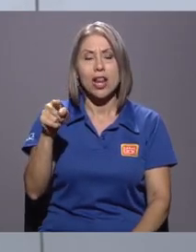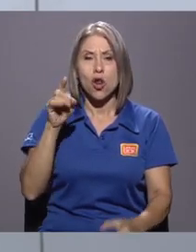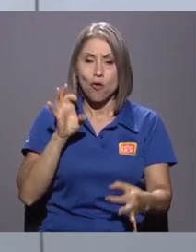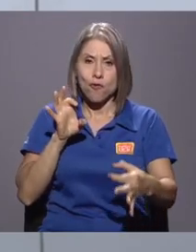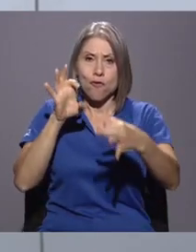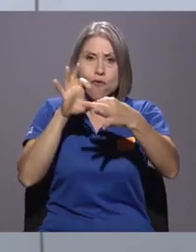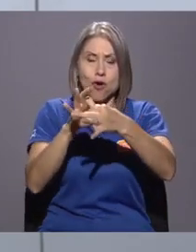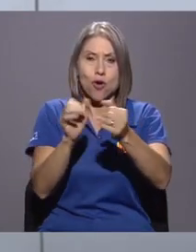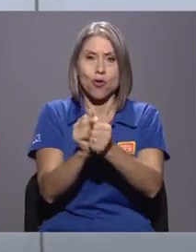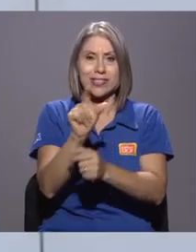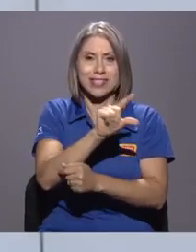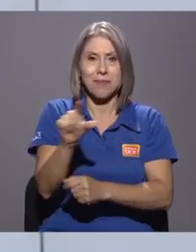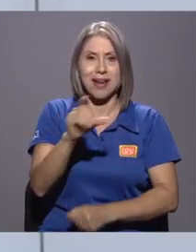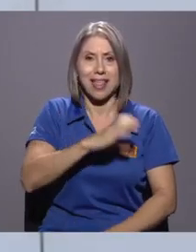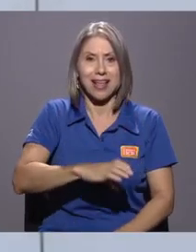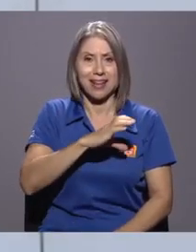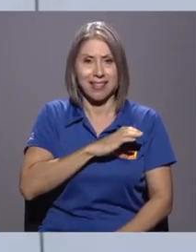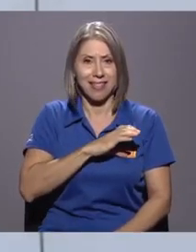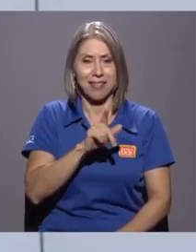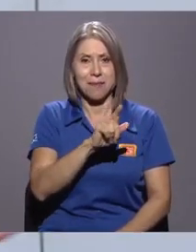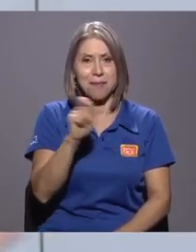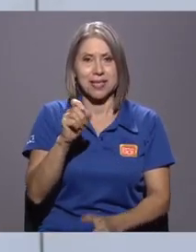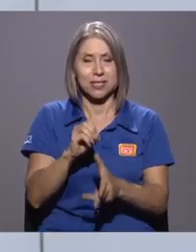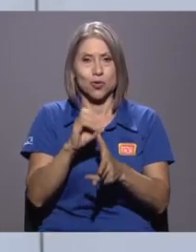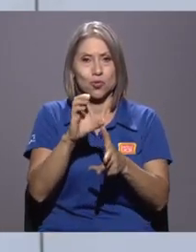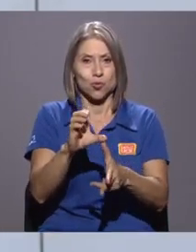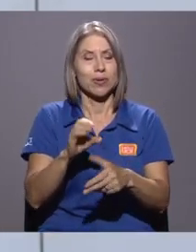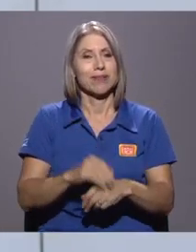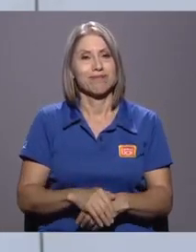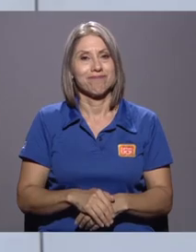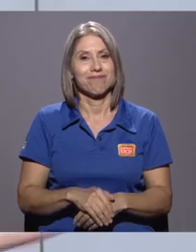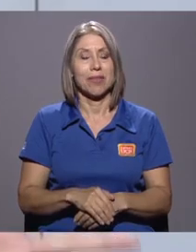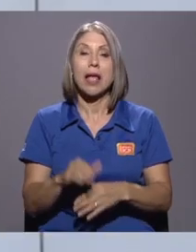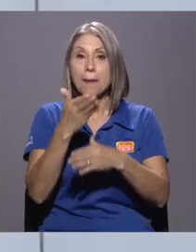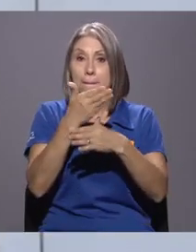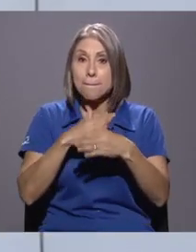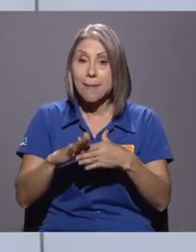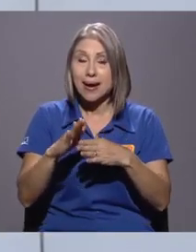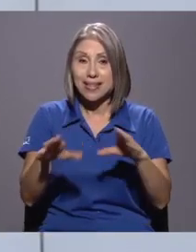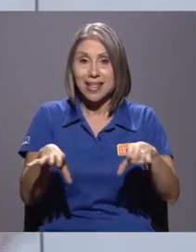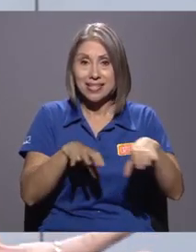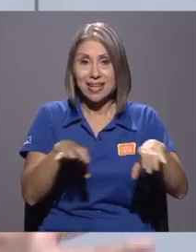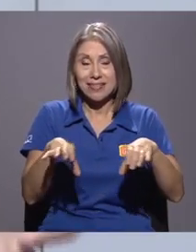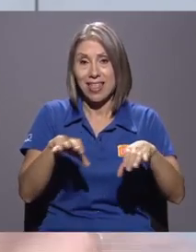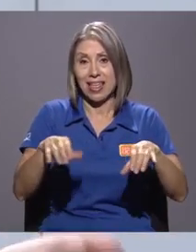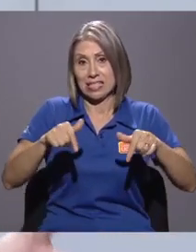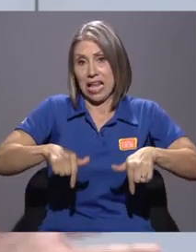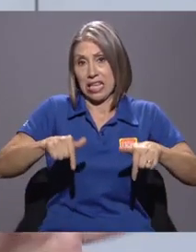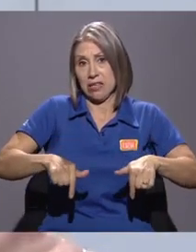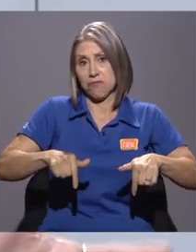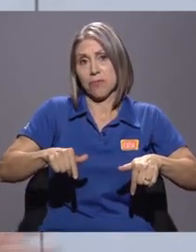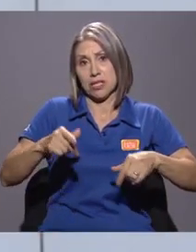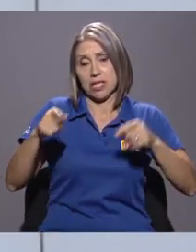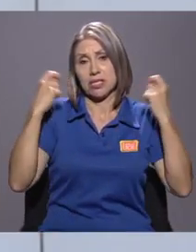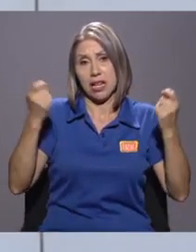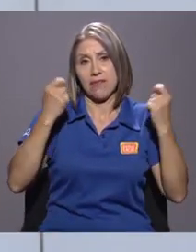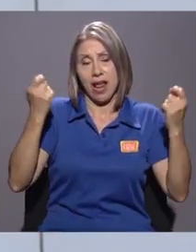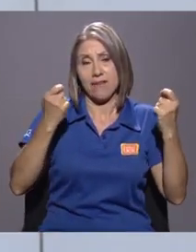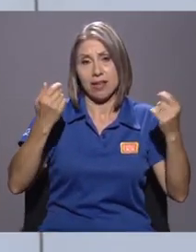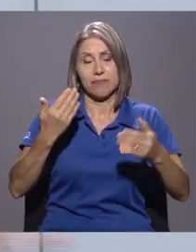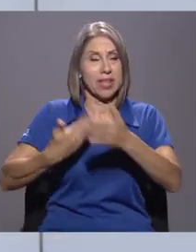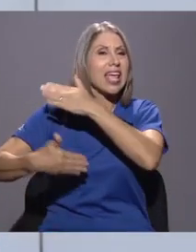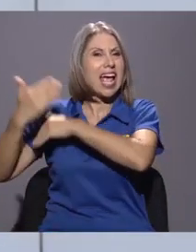la calidad que se celebra en el mes de octubre entonces como parte de las actividades que se celebraban en el país y en su momento en la escuela ingeniería